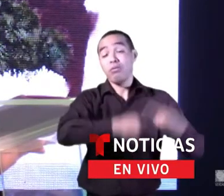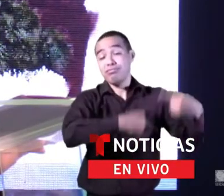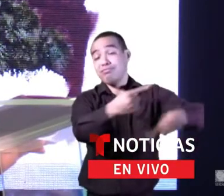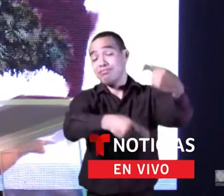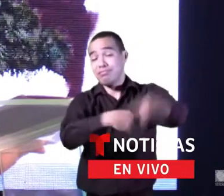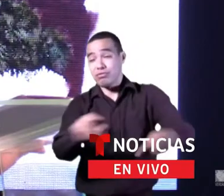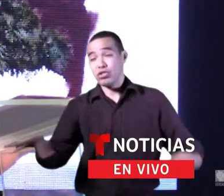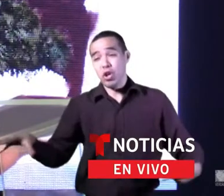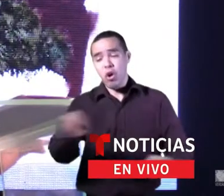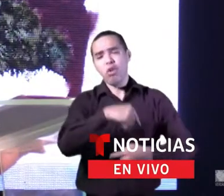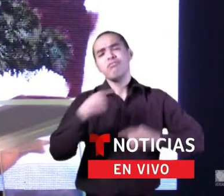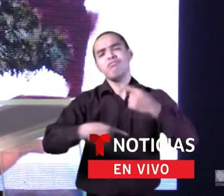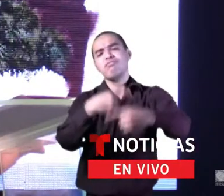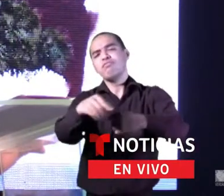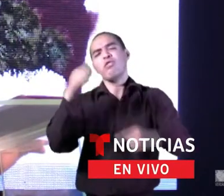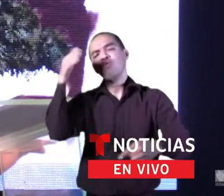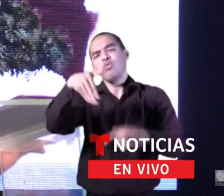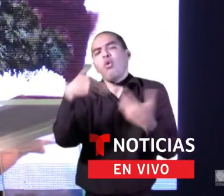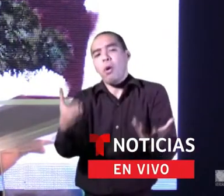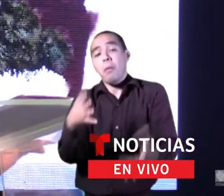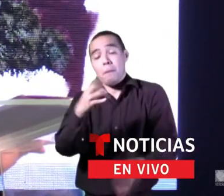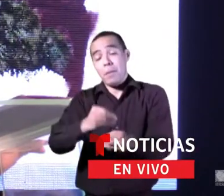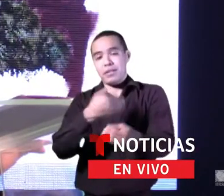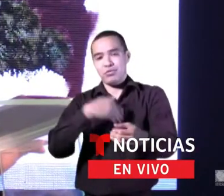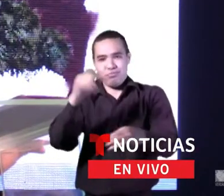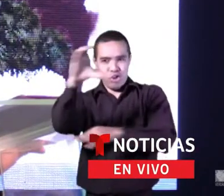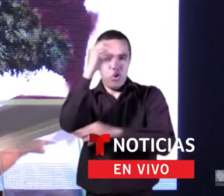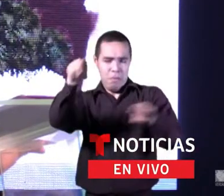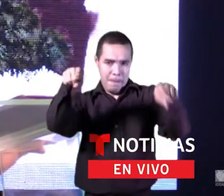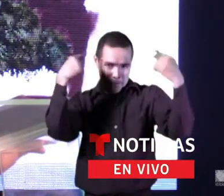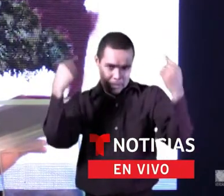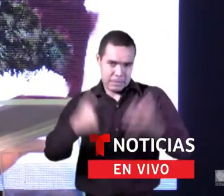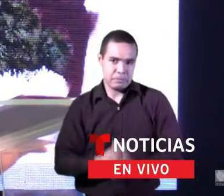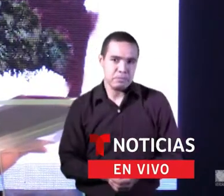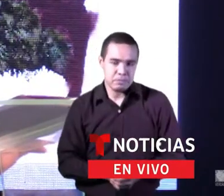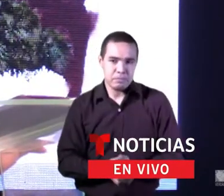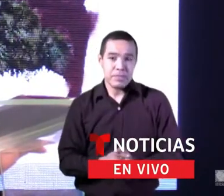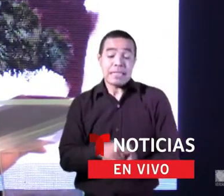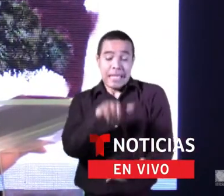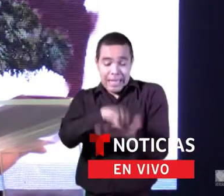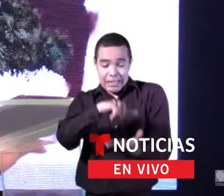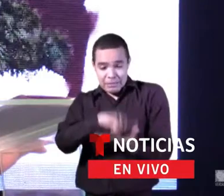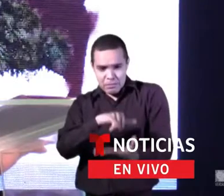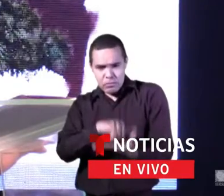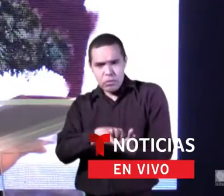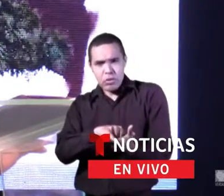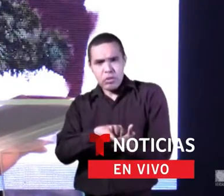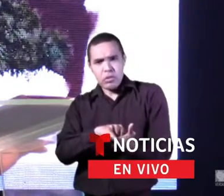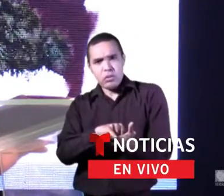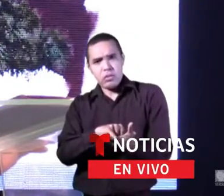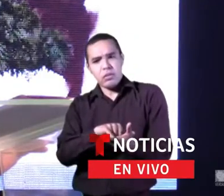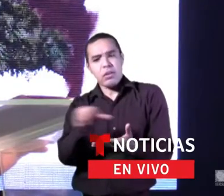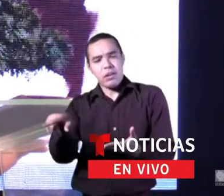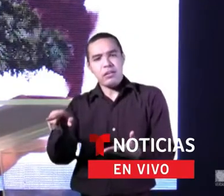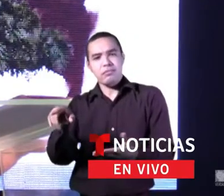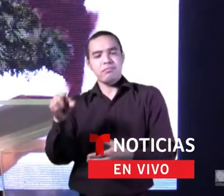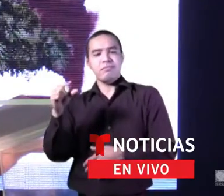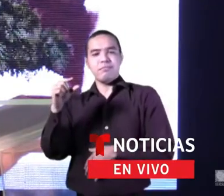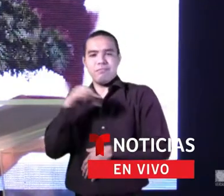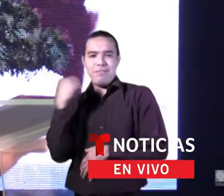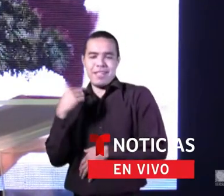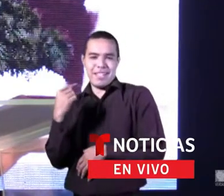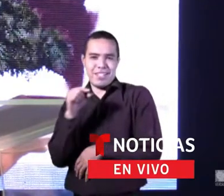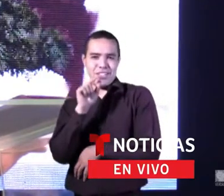llamamos como meta para colombia' esto es lo que ha entendido el padre francisco